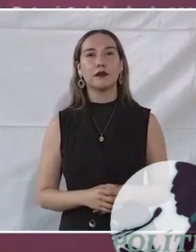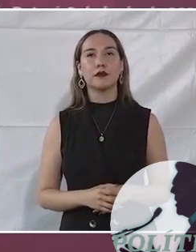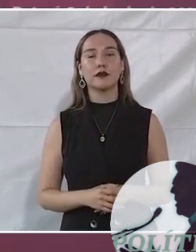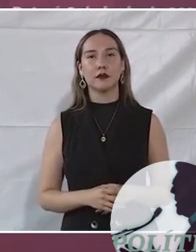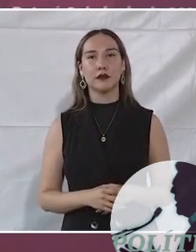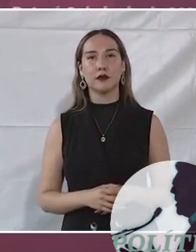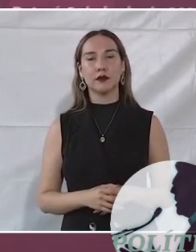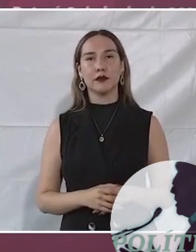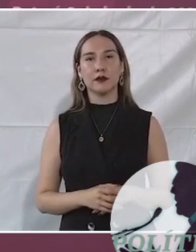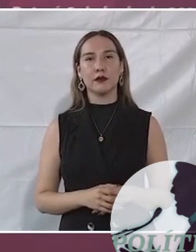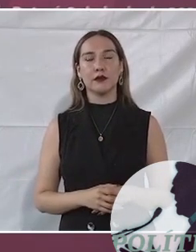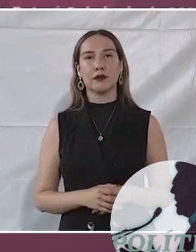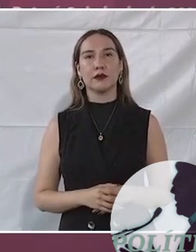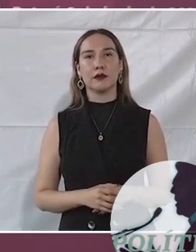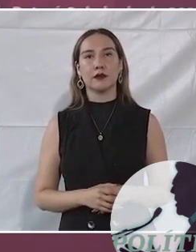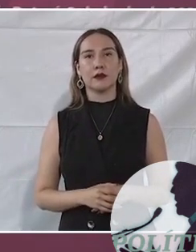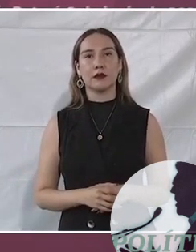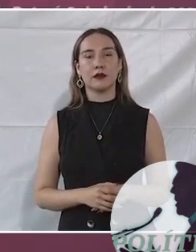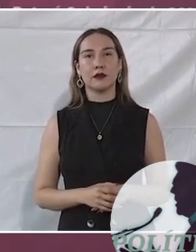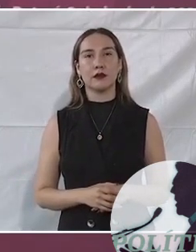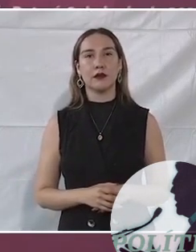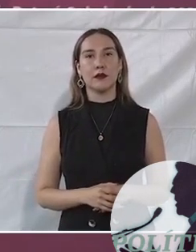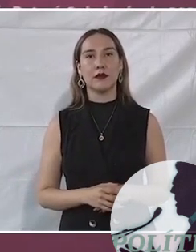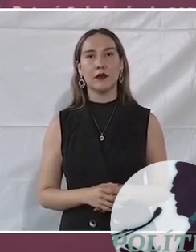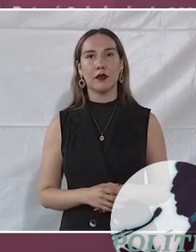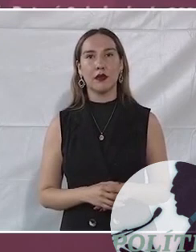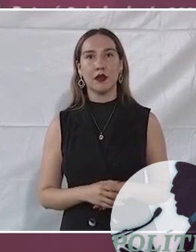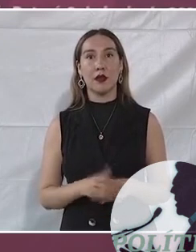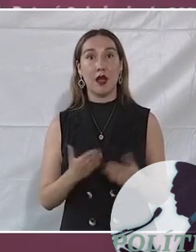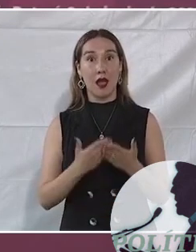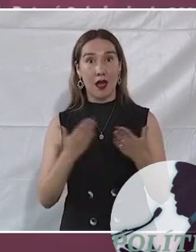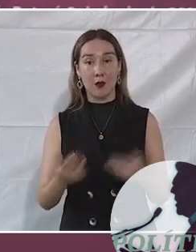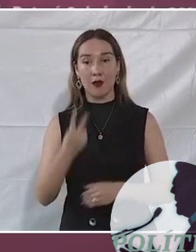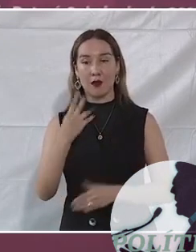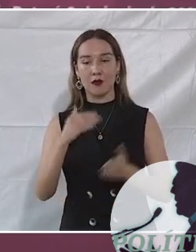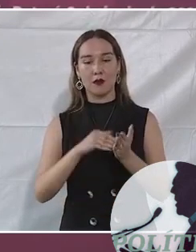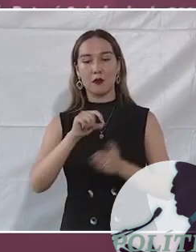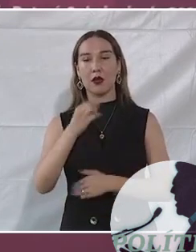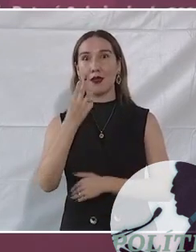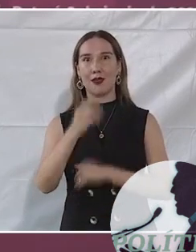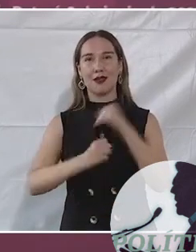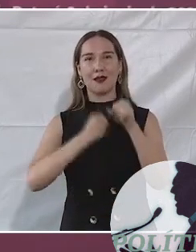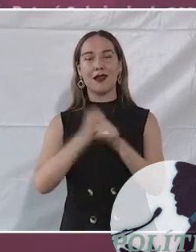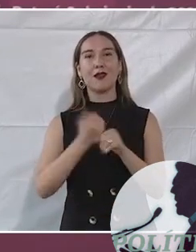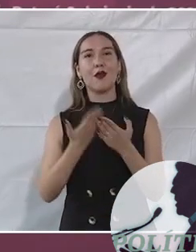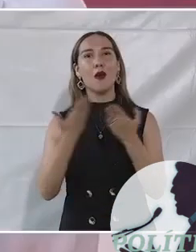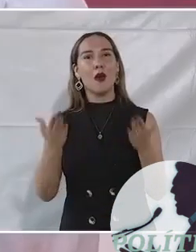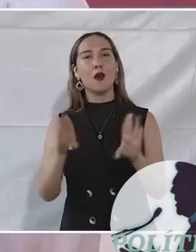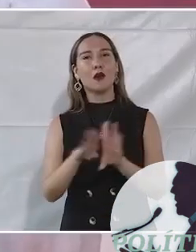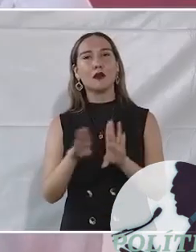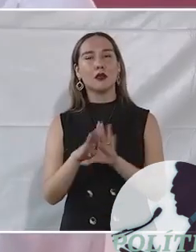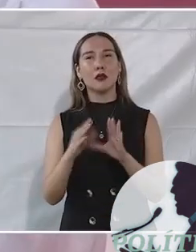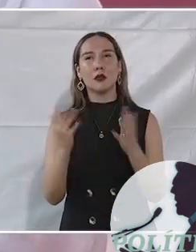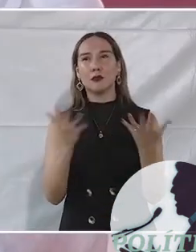va a llegar a una cifra récord. Están enviando